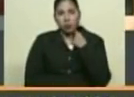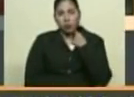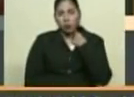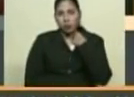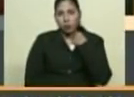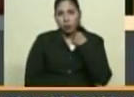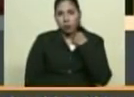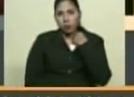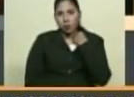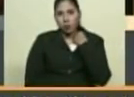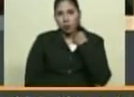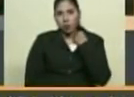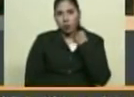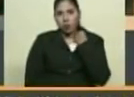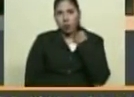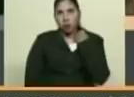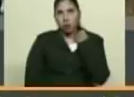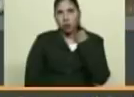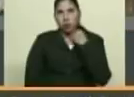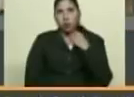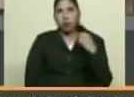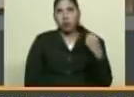que llegaría